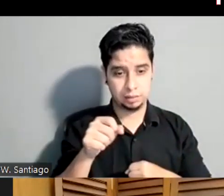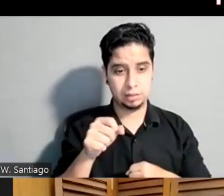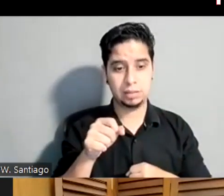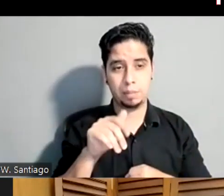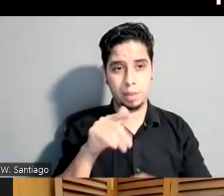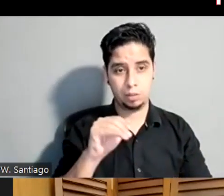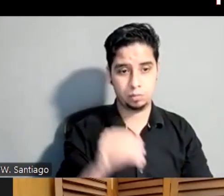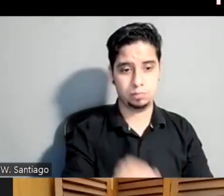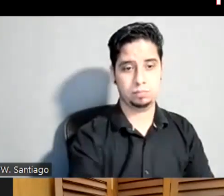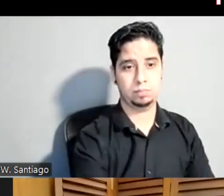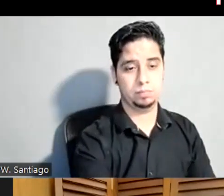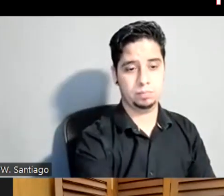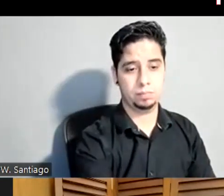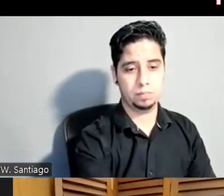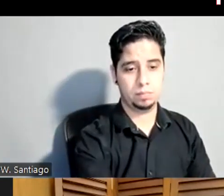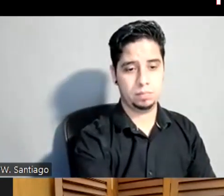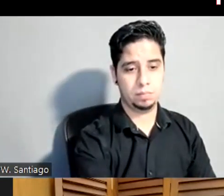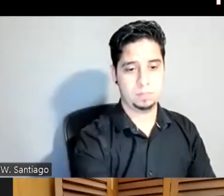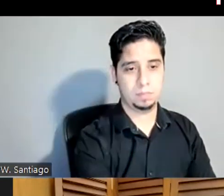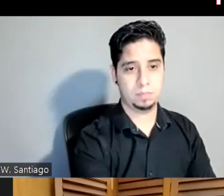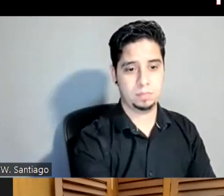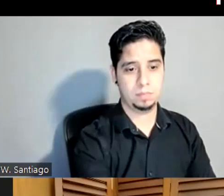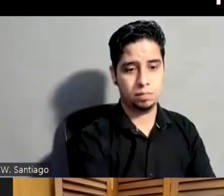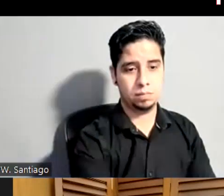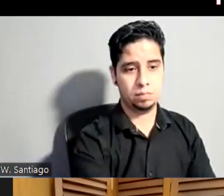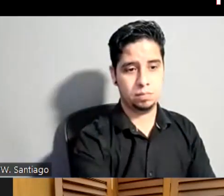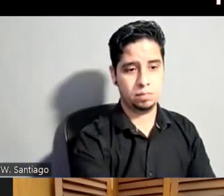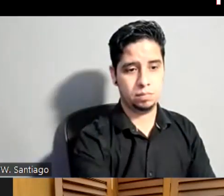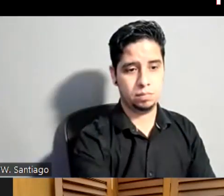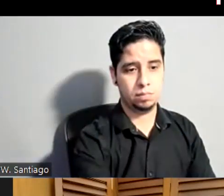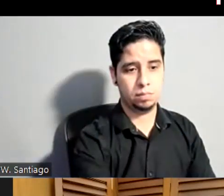pero... Duele menos equivocarse cuando no estás solo.